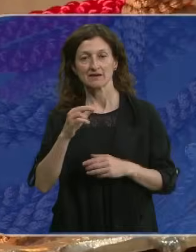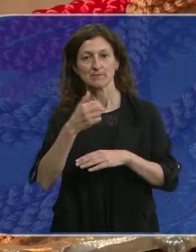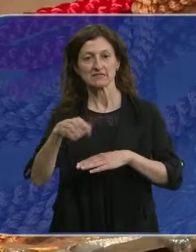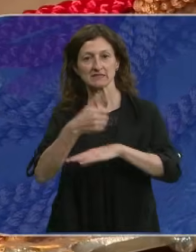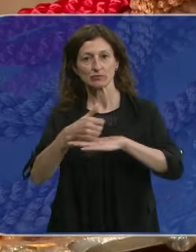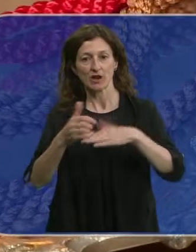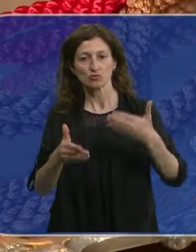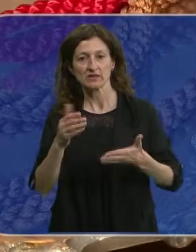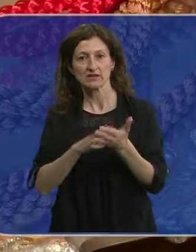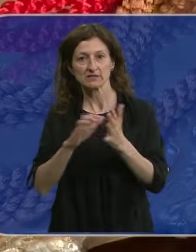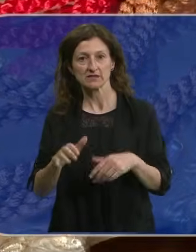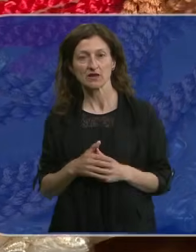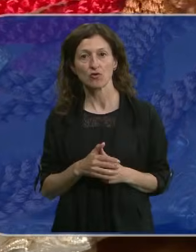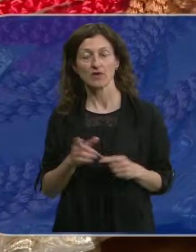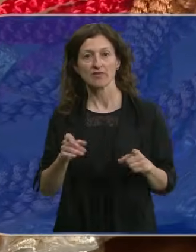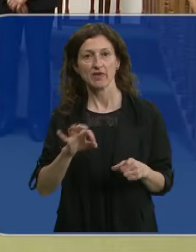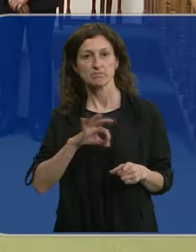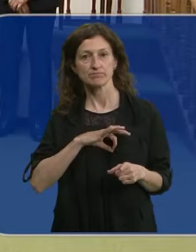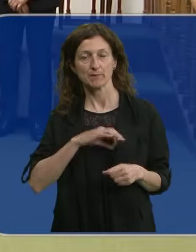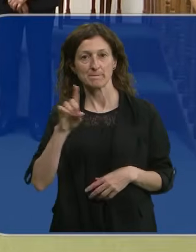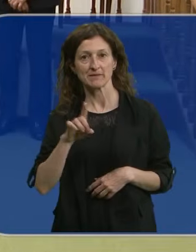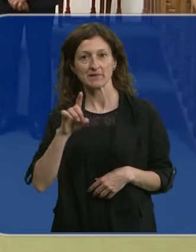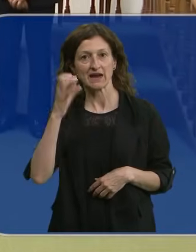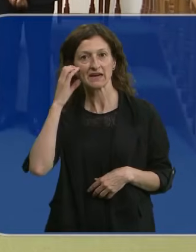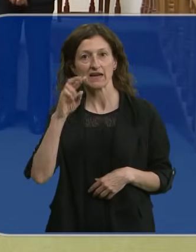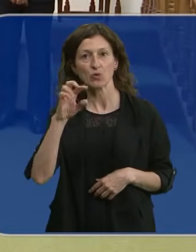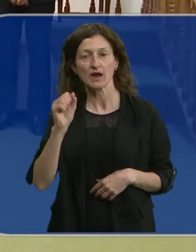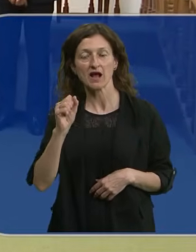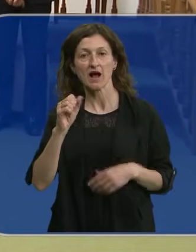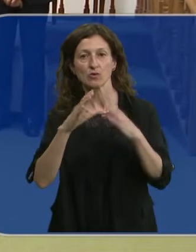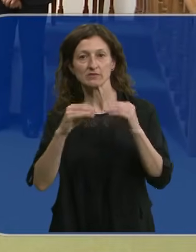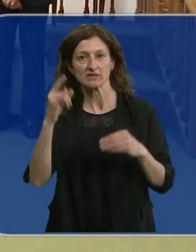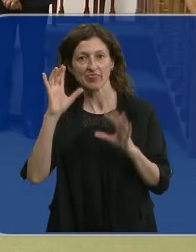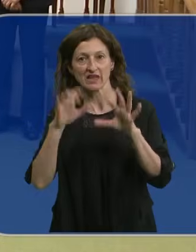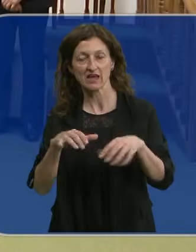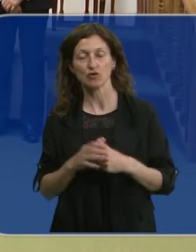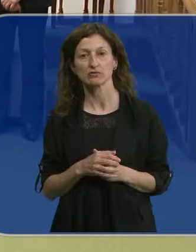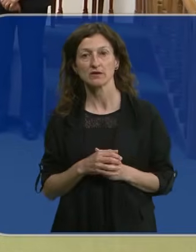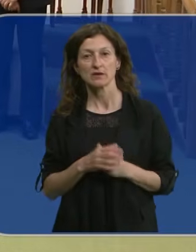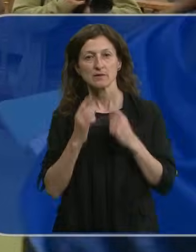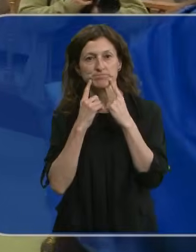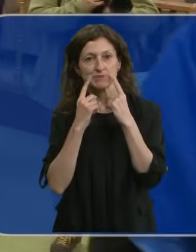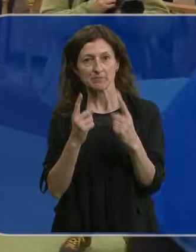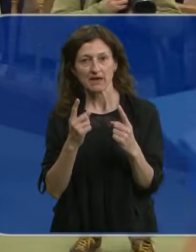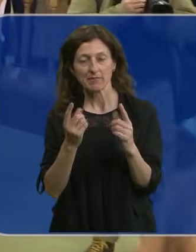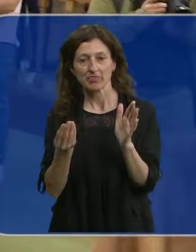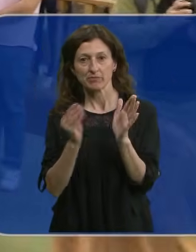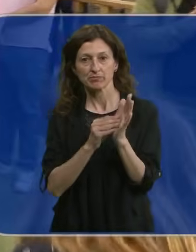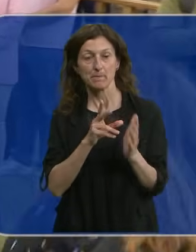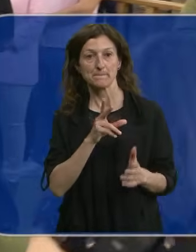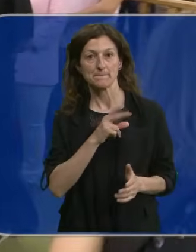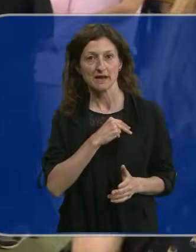Superior de Justicia de Castilla y León, ha recibido hoy la primera medalla Reina Urraca de la Universidad de León. Es la primera vez que se incluye en los